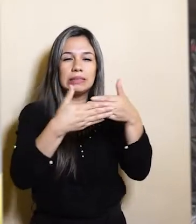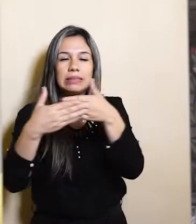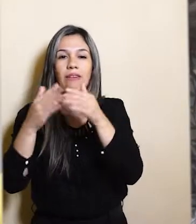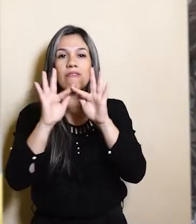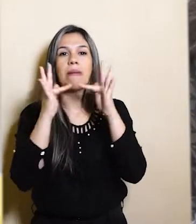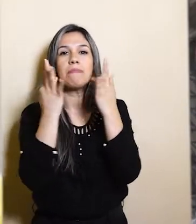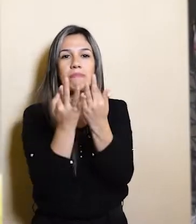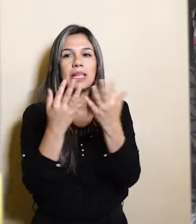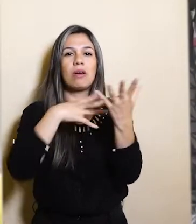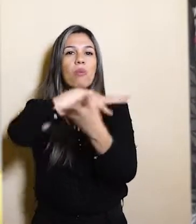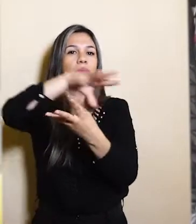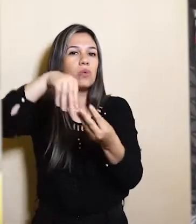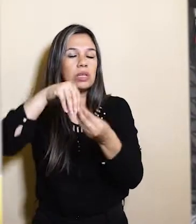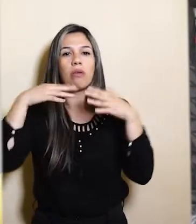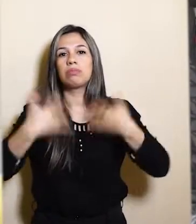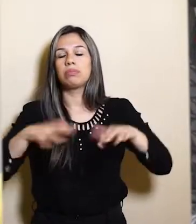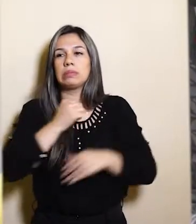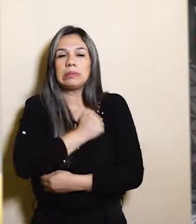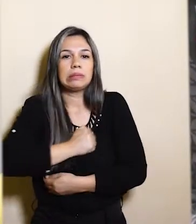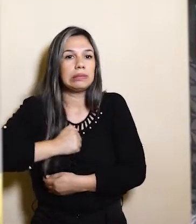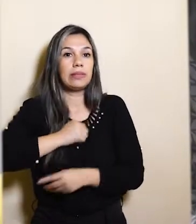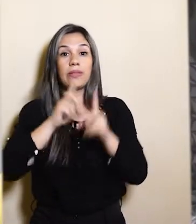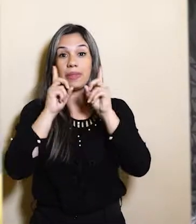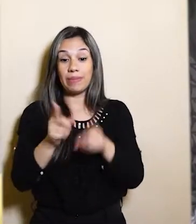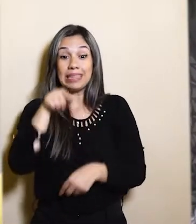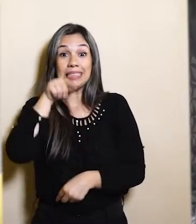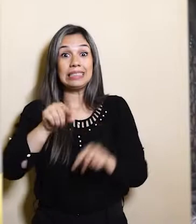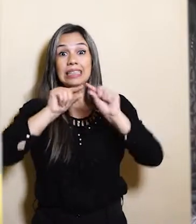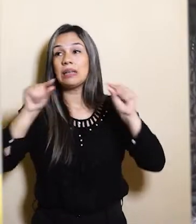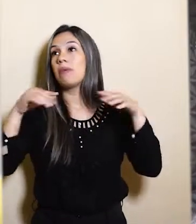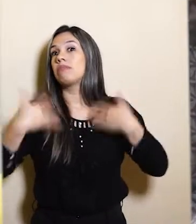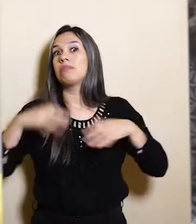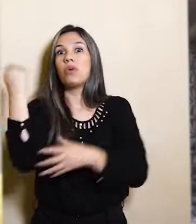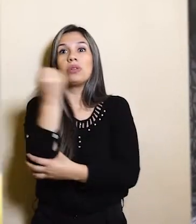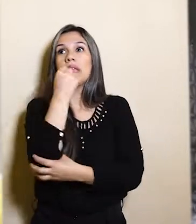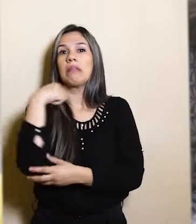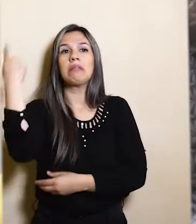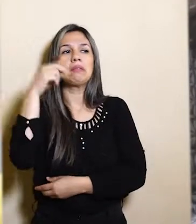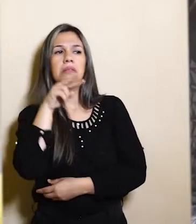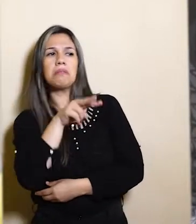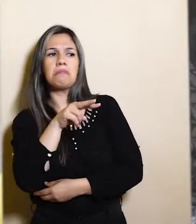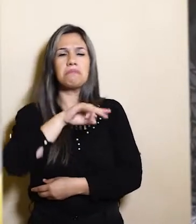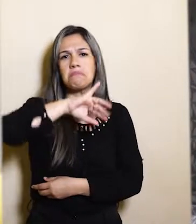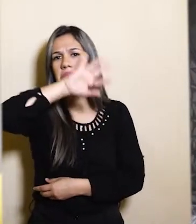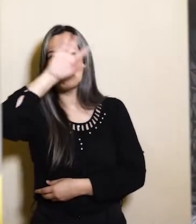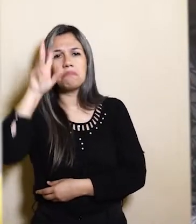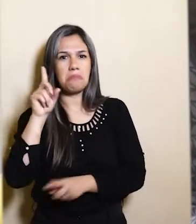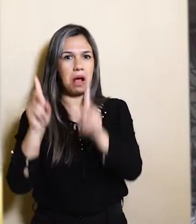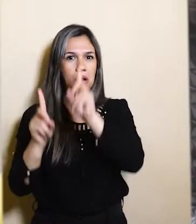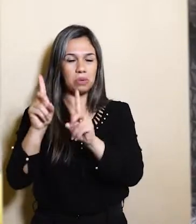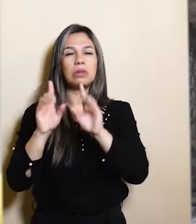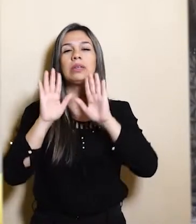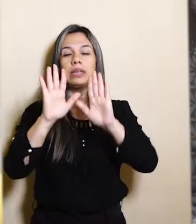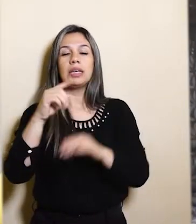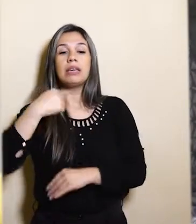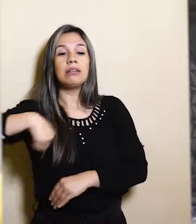comunidad, a su núcleo social, y que es un tema importantísimo que poco se conoce. Pero digamos que esta es la metodología.